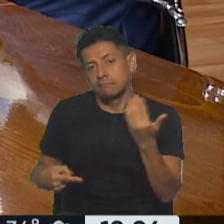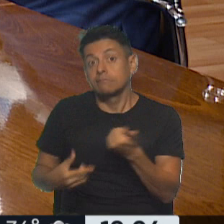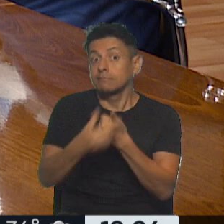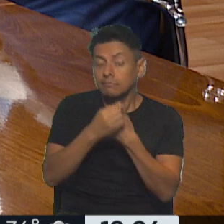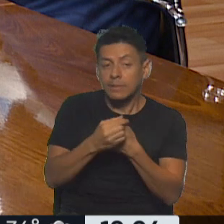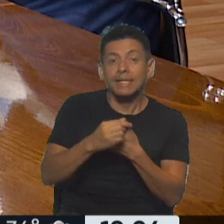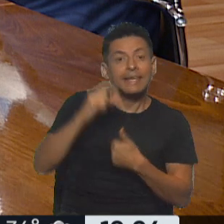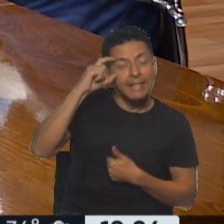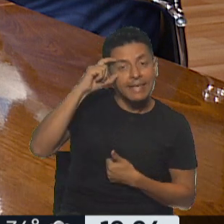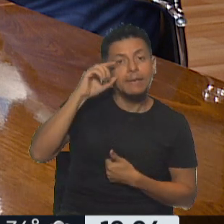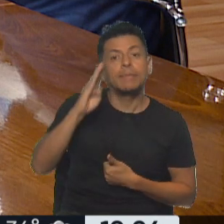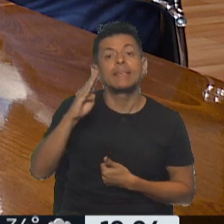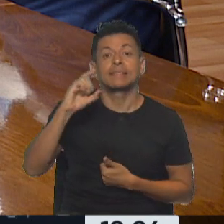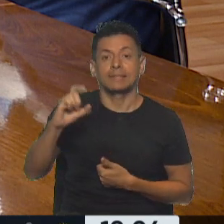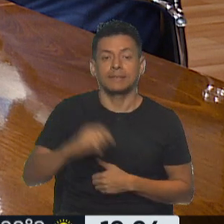EBC.